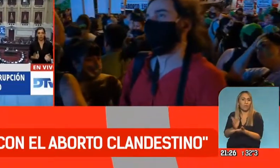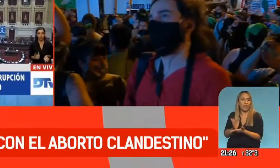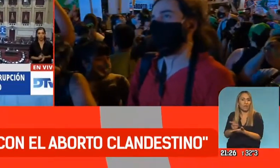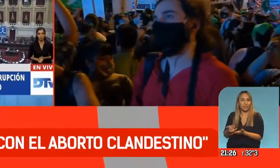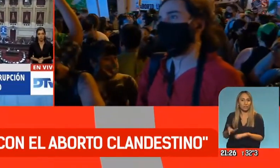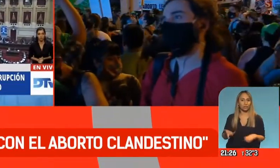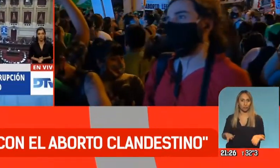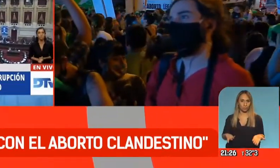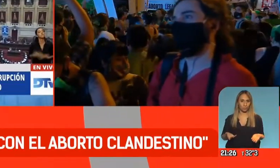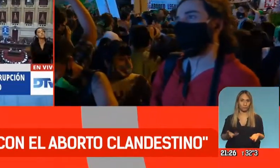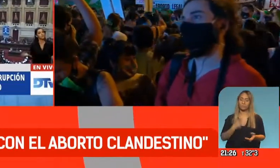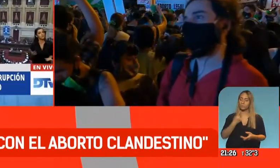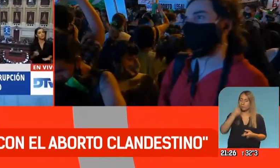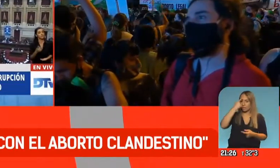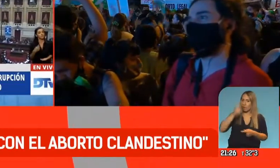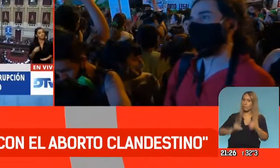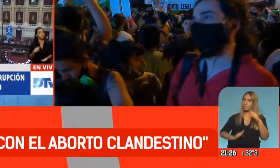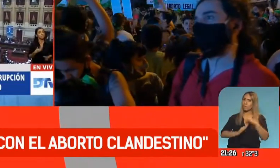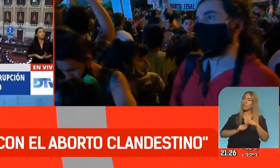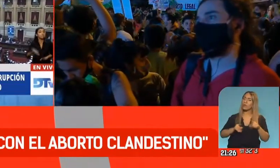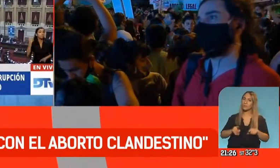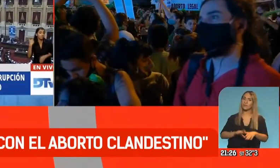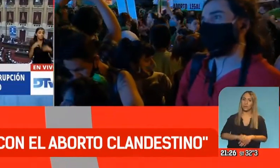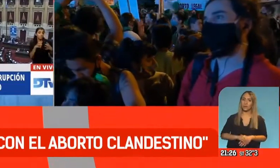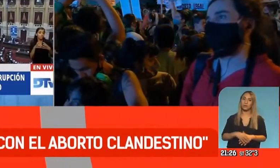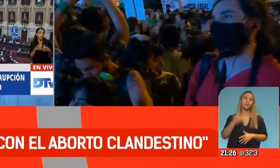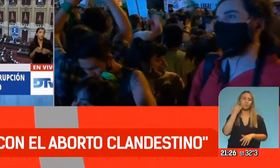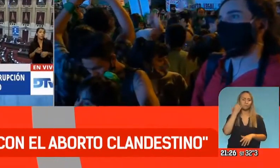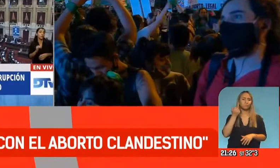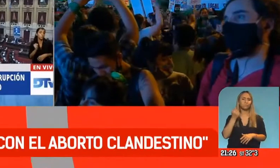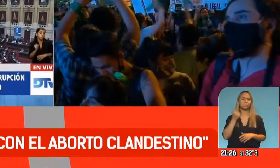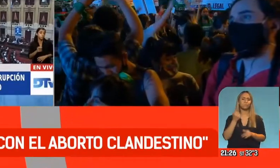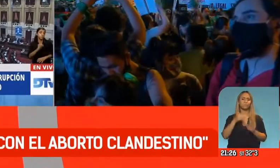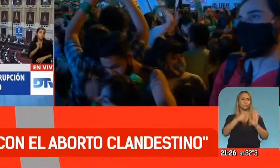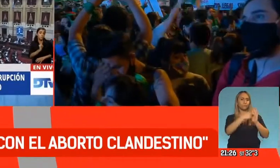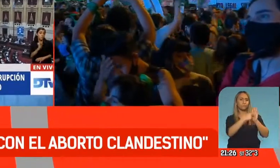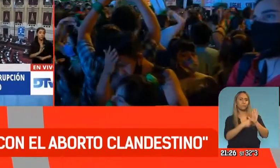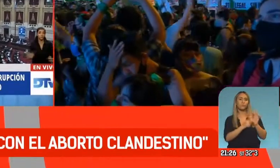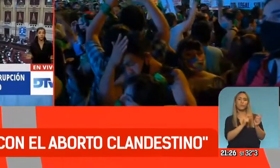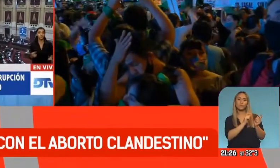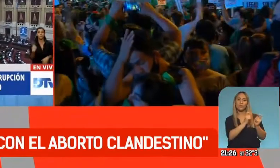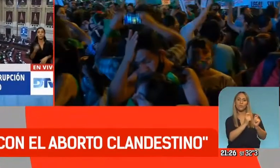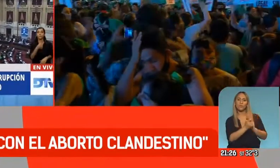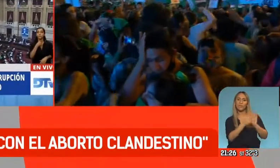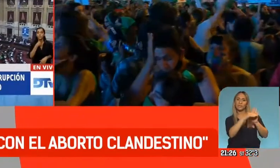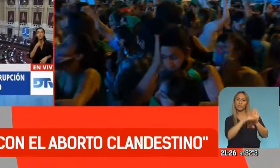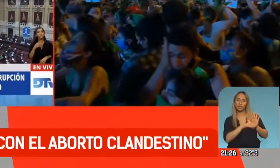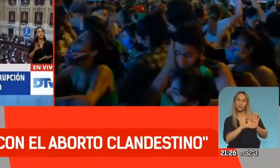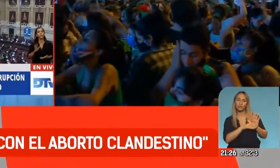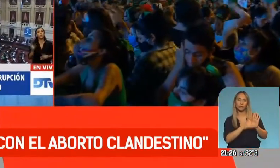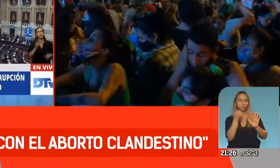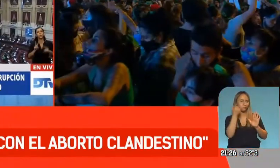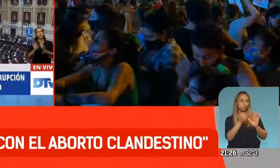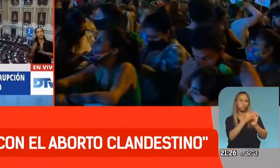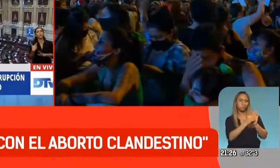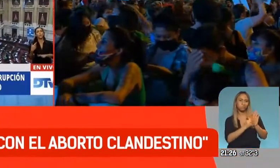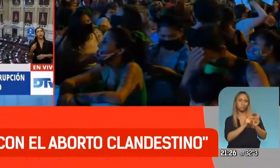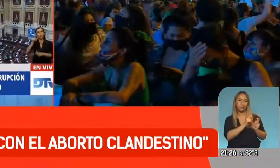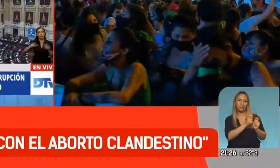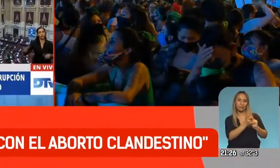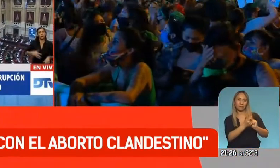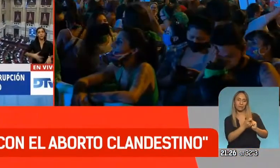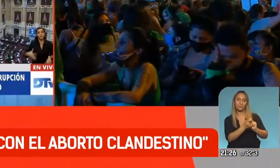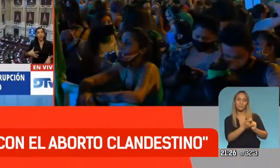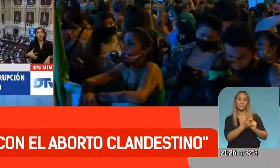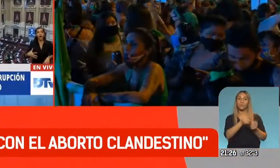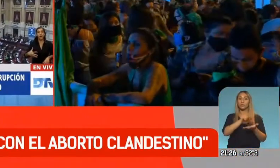que es algo elemental nosotros igualmente hemos planteado algunas críticas a esta modificación que se realizó con respecto a la objeción de